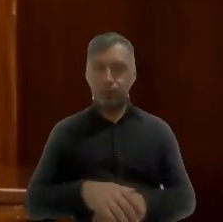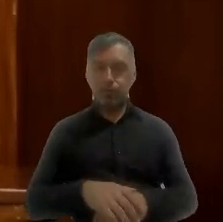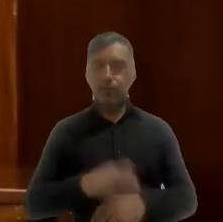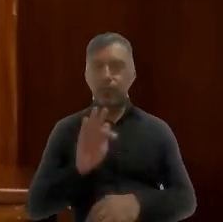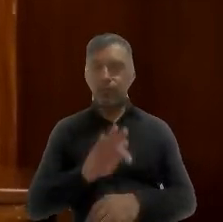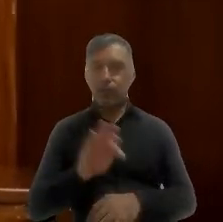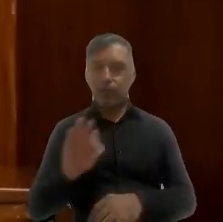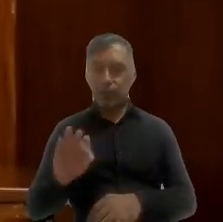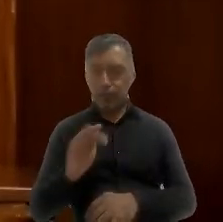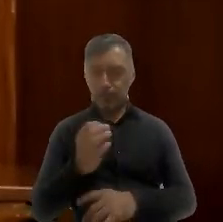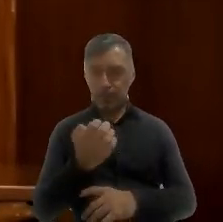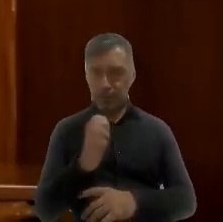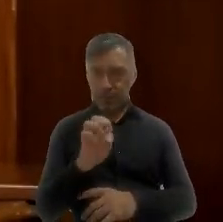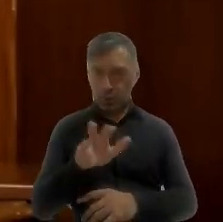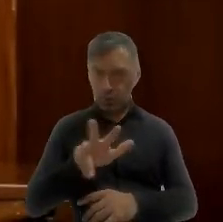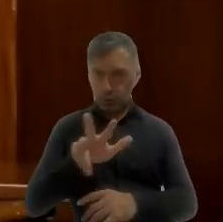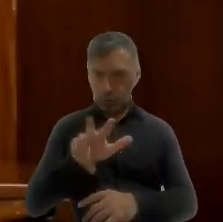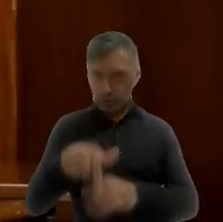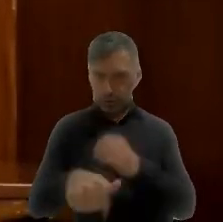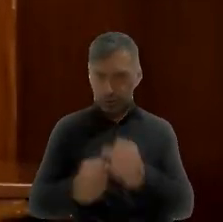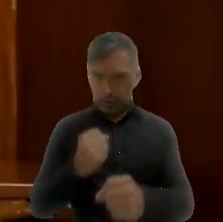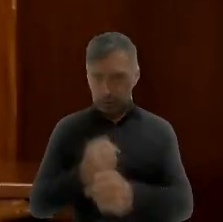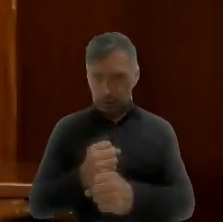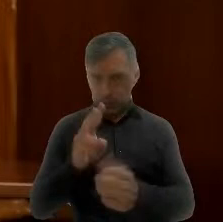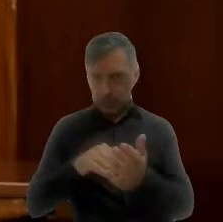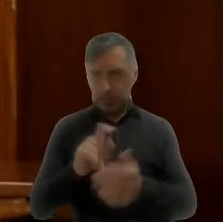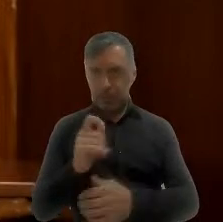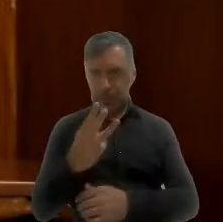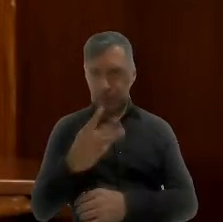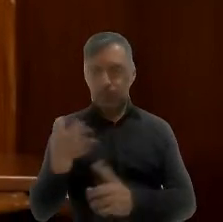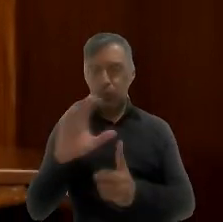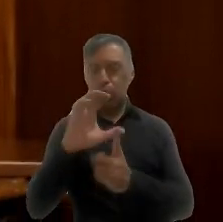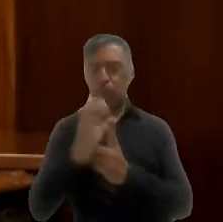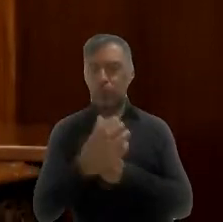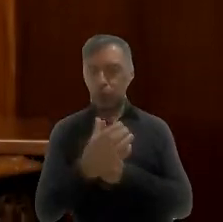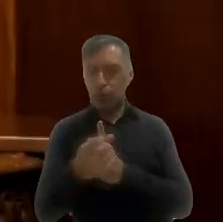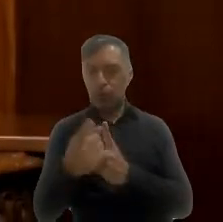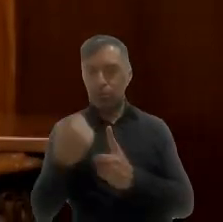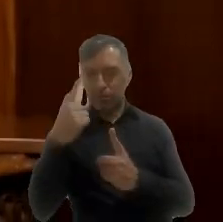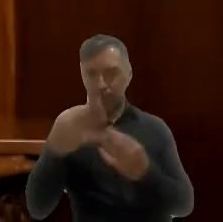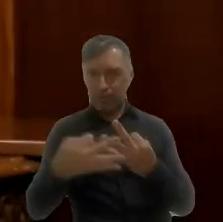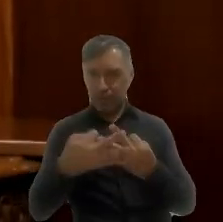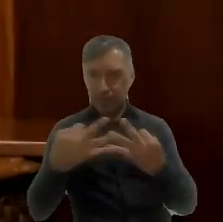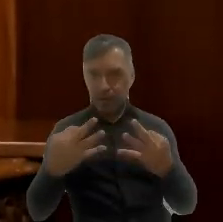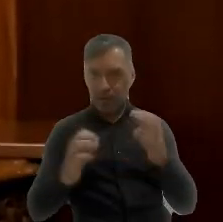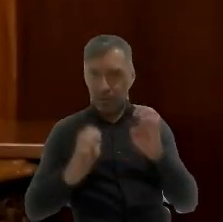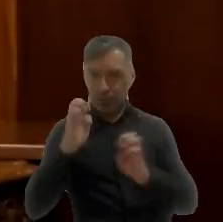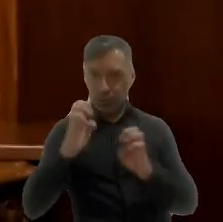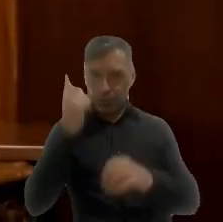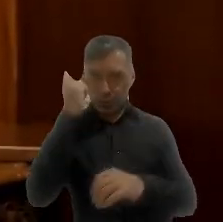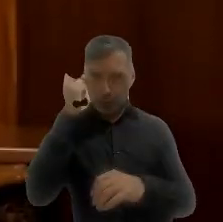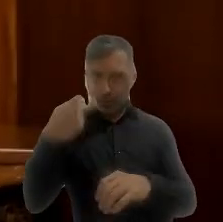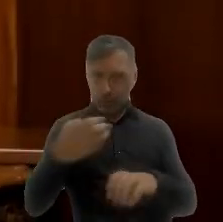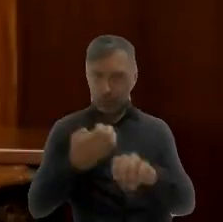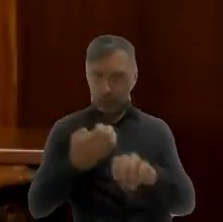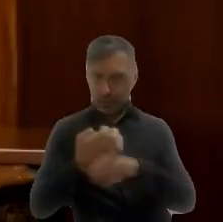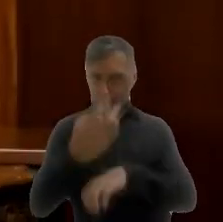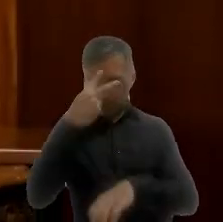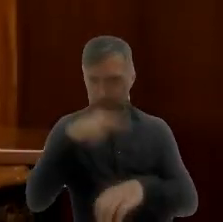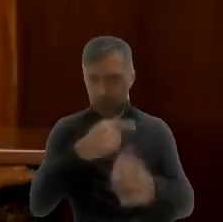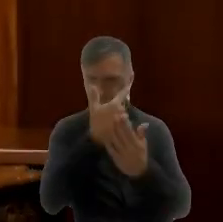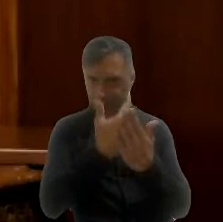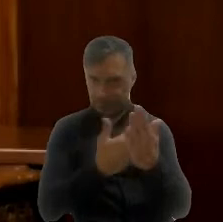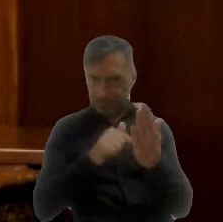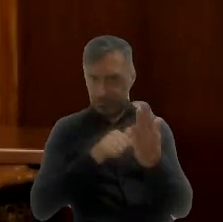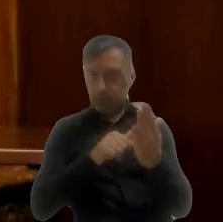18 de enero del año en curso, la Comisión Legislativa de Patrimonio Estatal y Municipal inició el análisis de la iniciativa